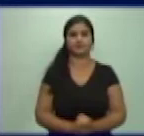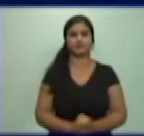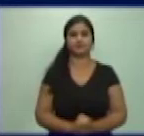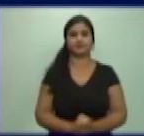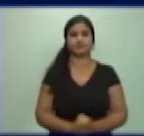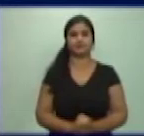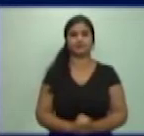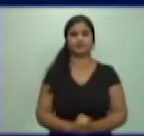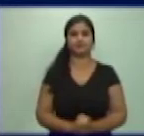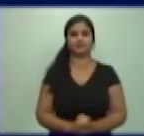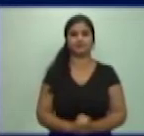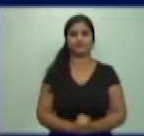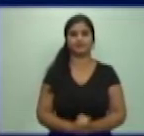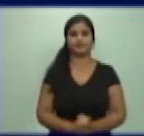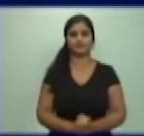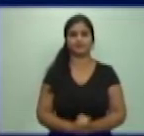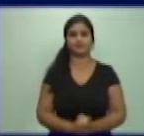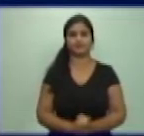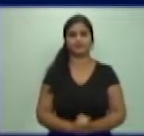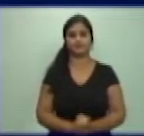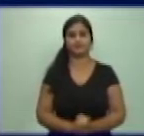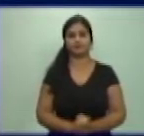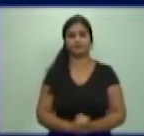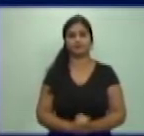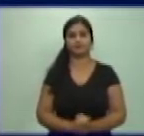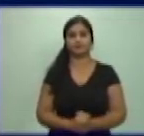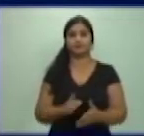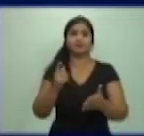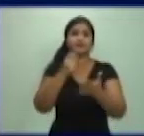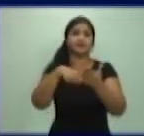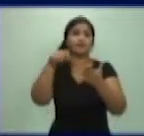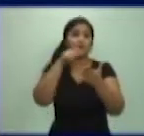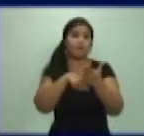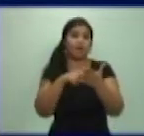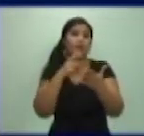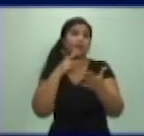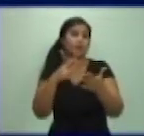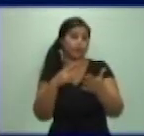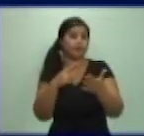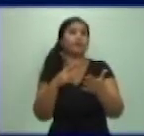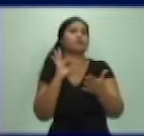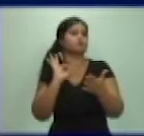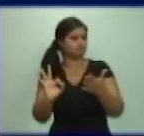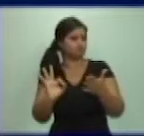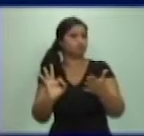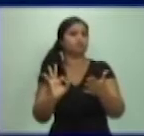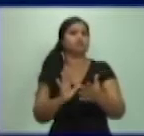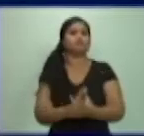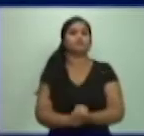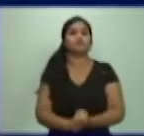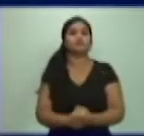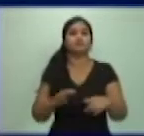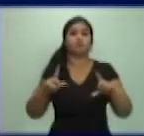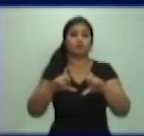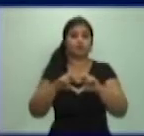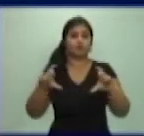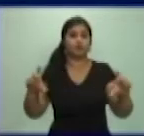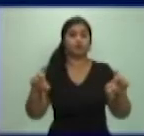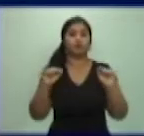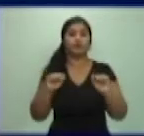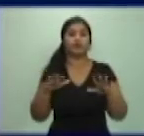Dice acá, marque con una cruz la respuesta correcta. El texto anterior, atendiendo a los